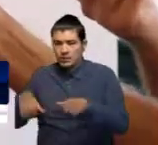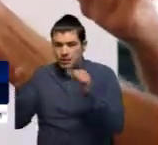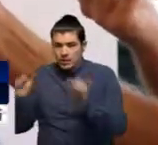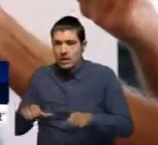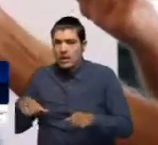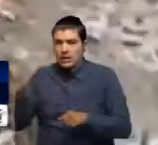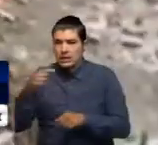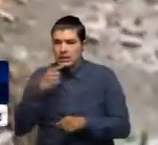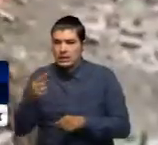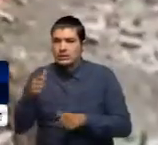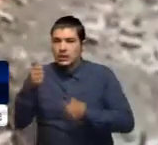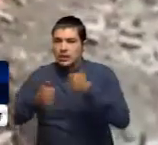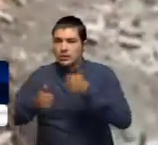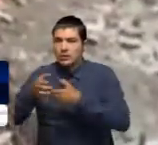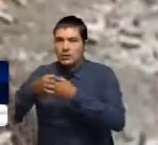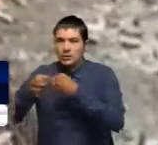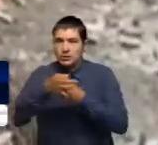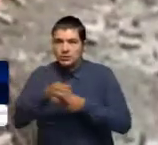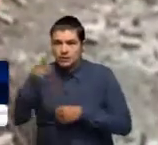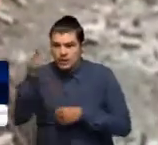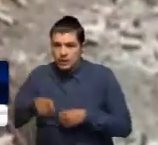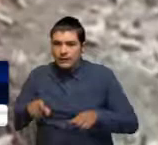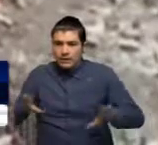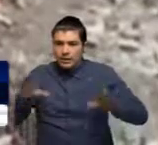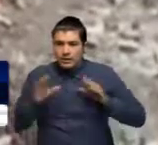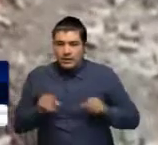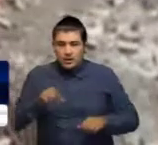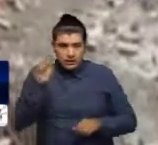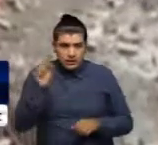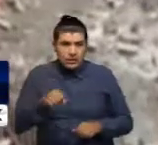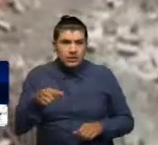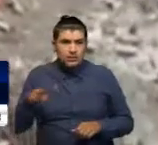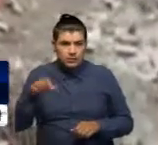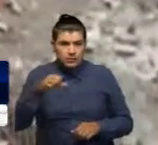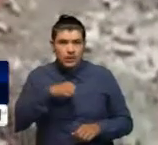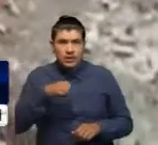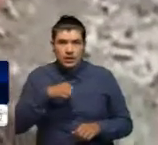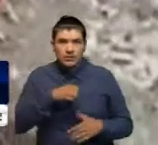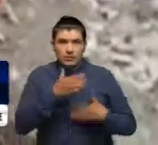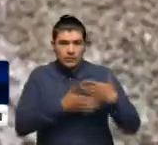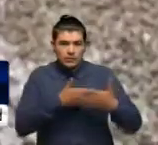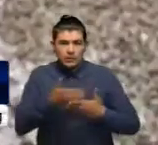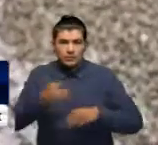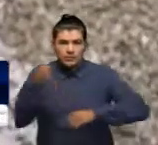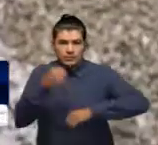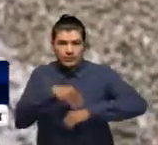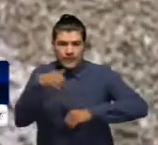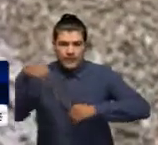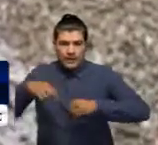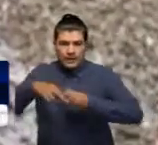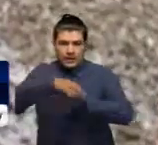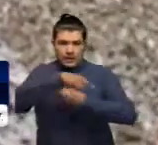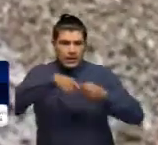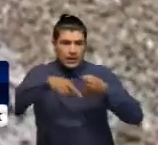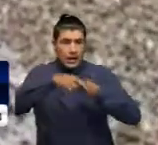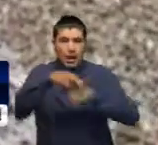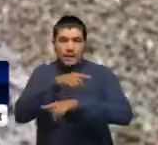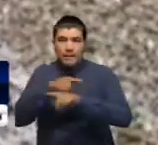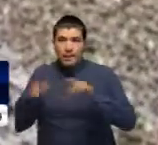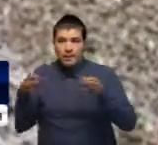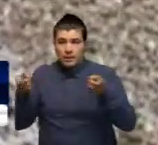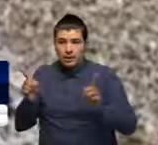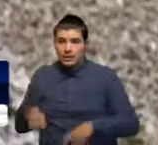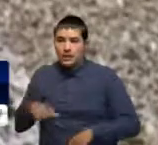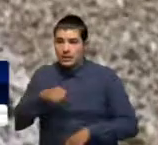se establece a qué municipios se les debe recibir si son rellenos antes rellenos regionales pero también tienen una